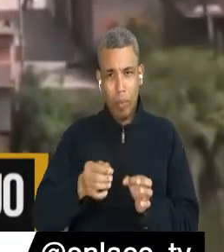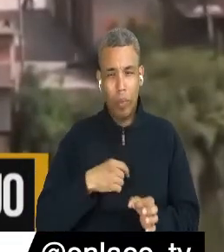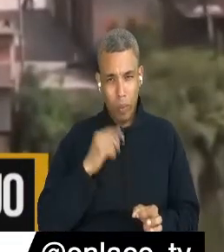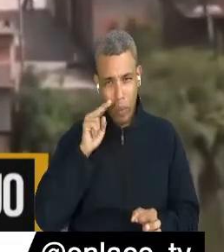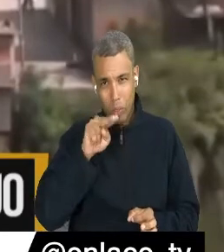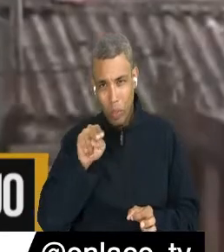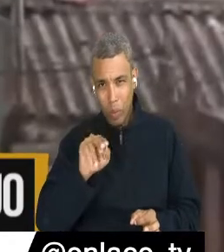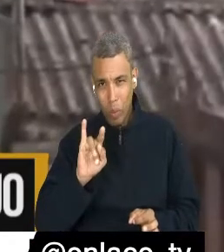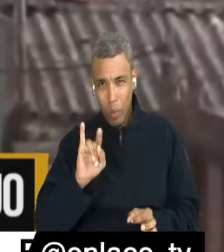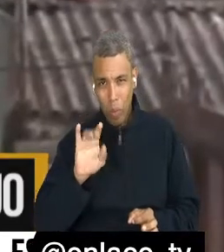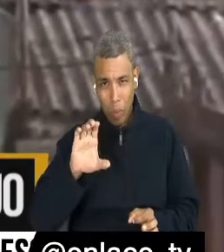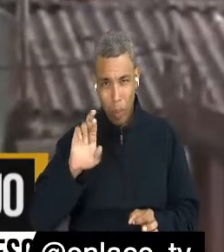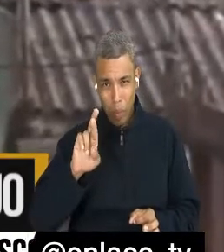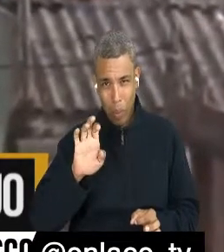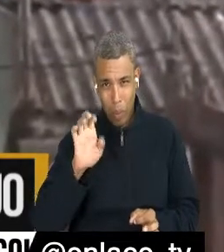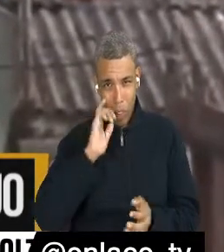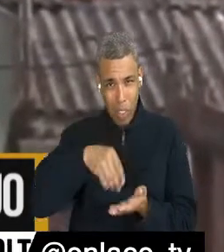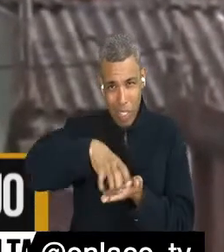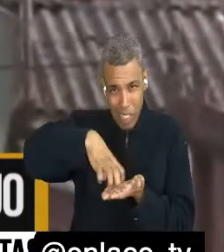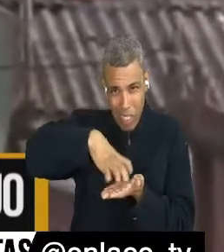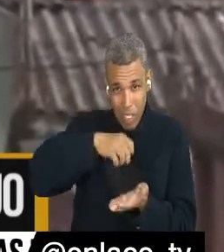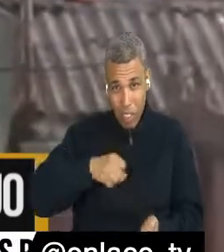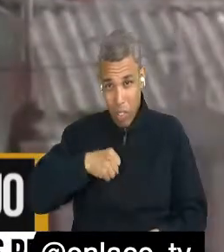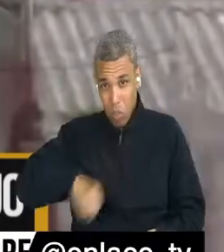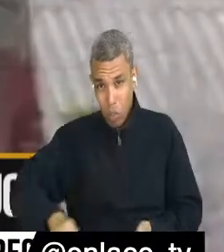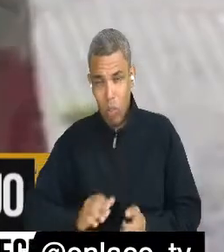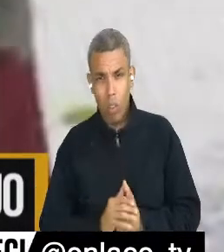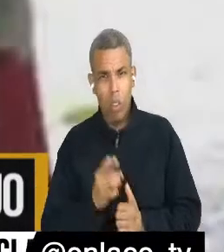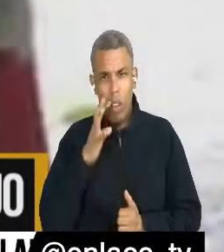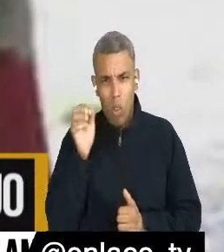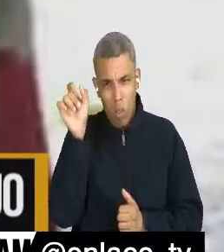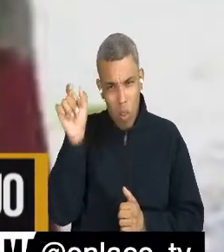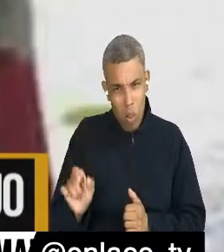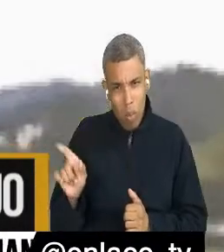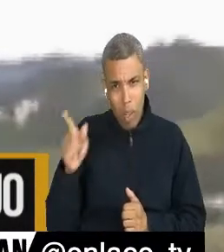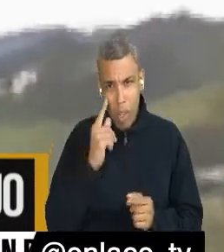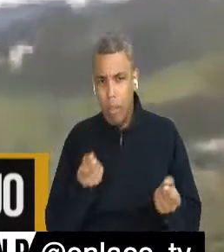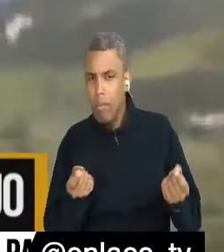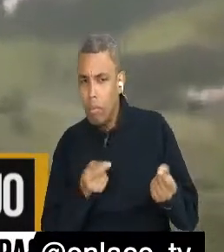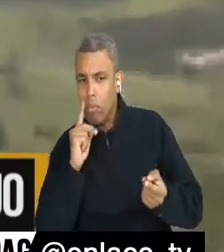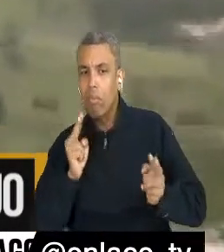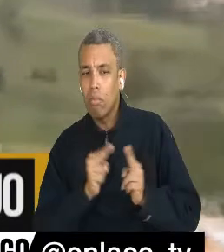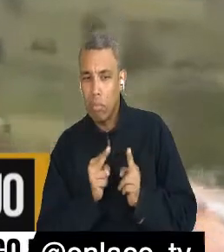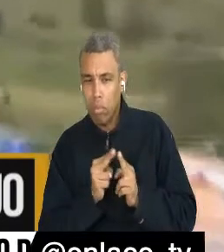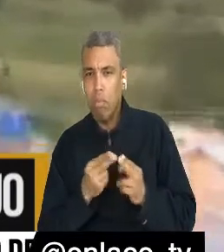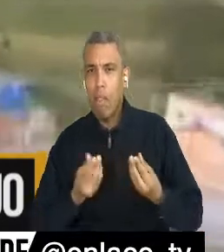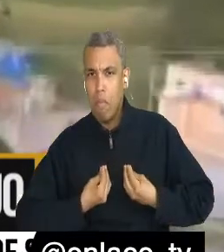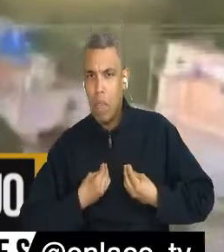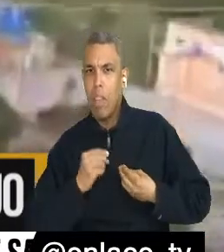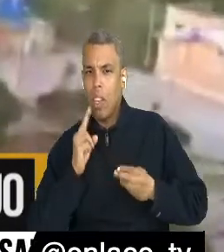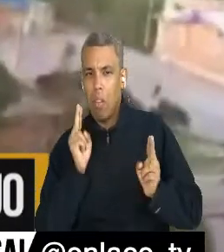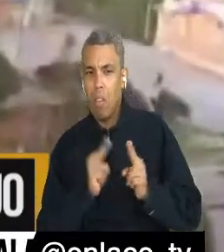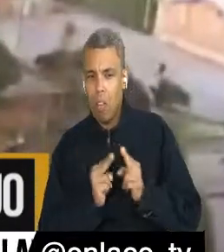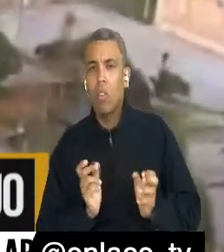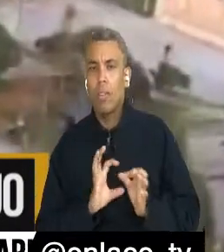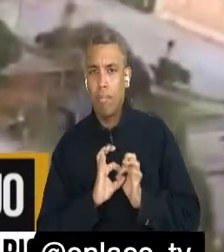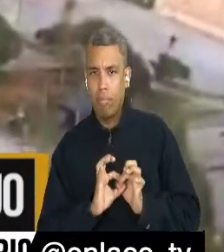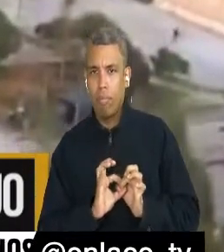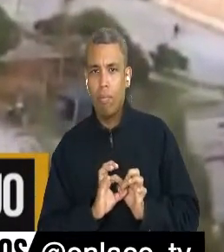de Santander. Al parecer, el presunto homicida es un habitante de la misma vereda en donde Irene vivía con sus 3 hijos menores de edad y su